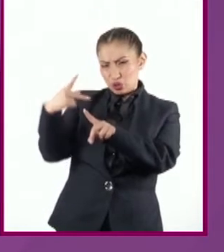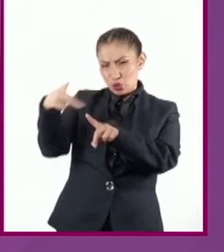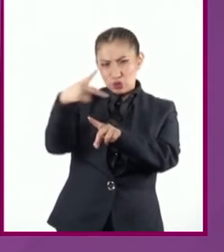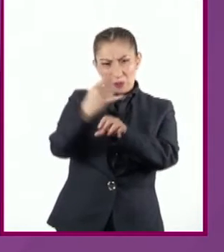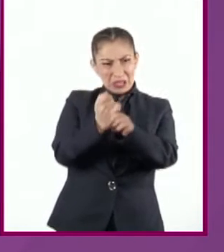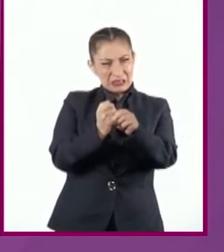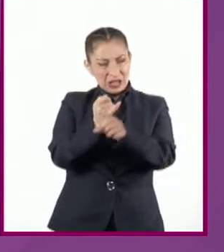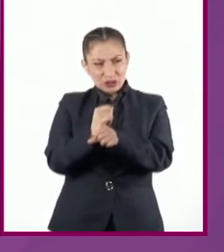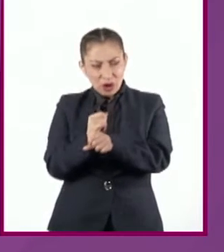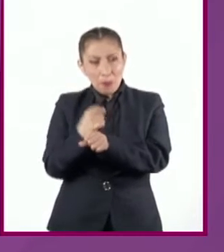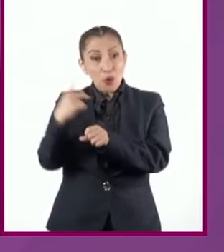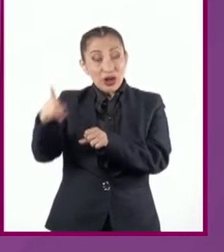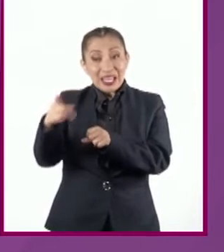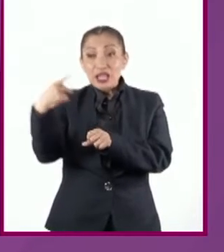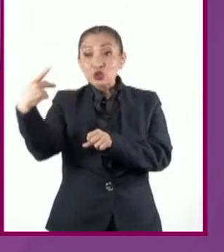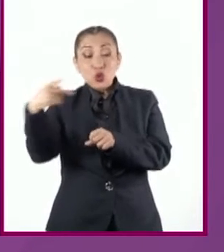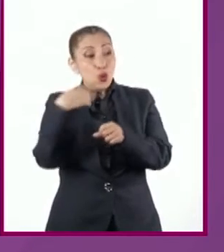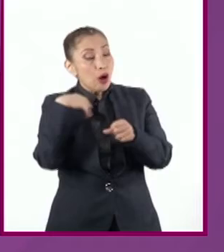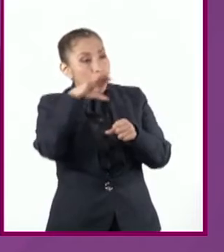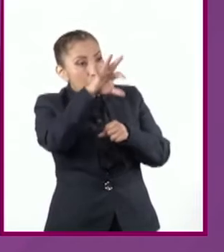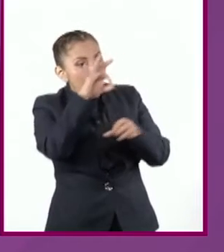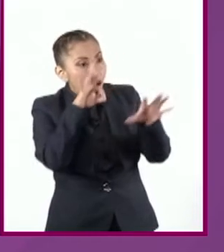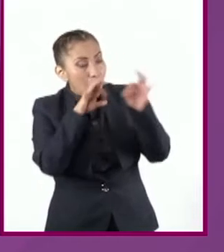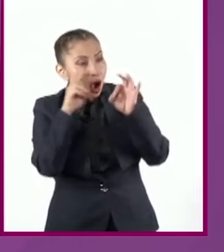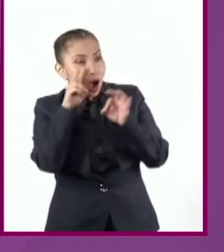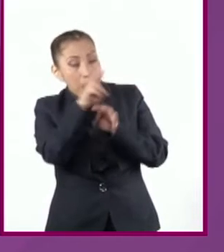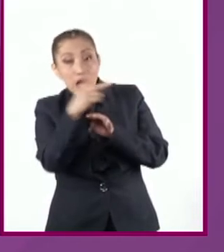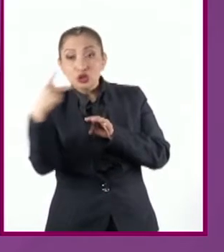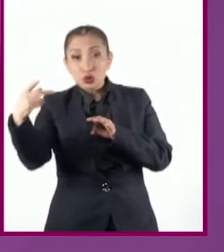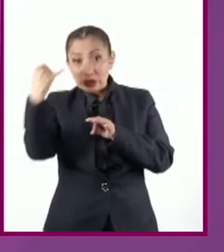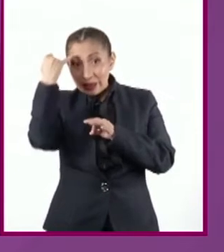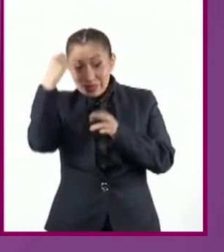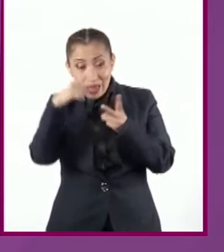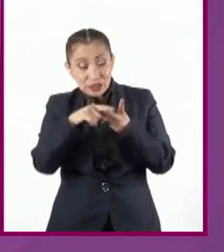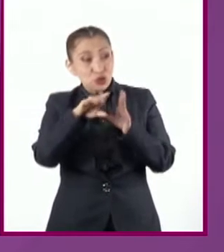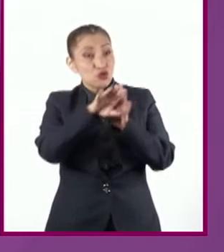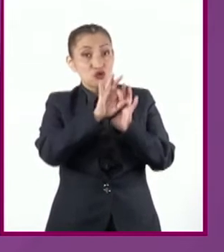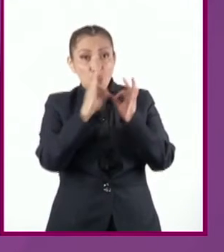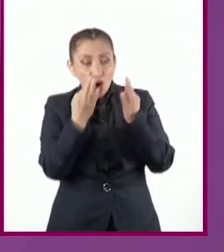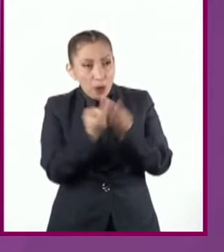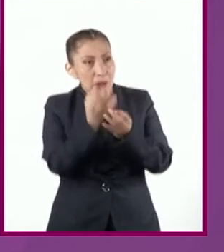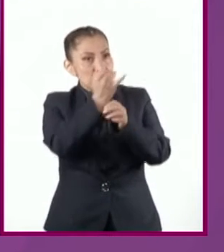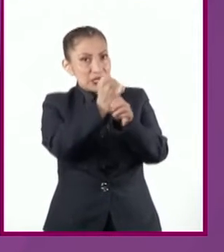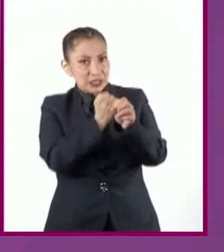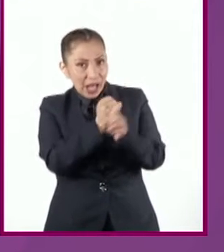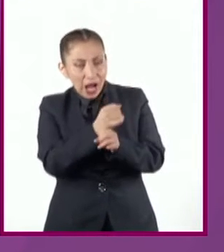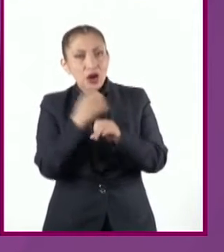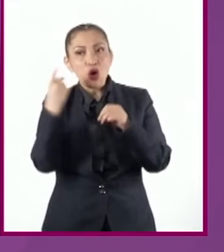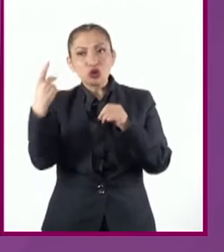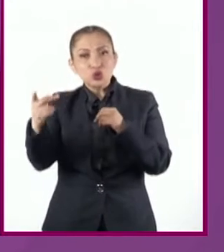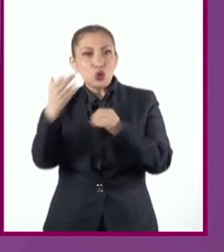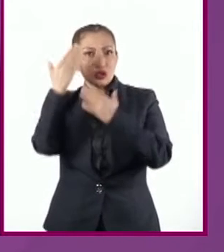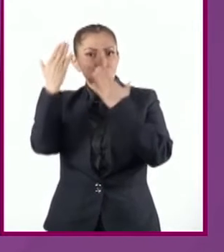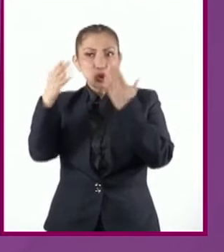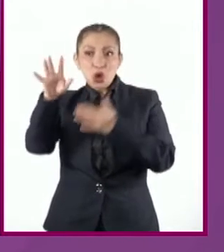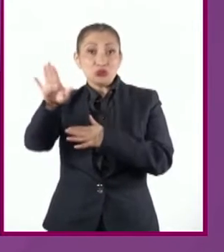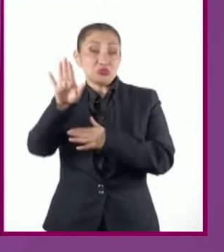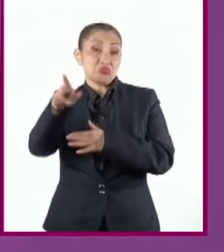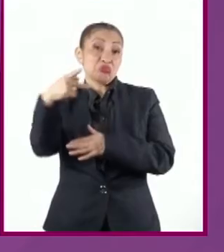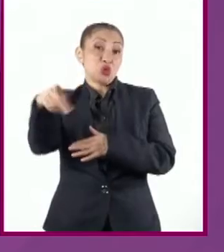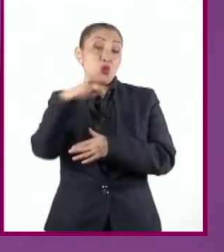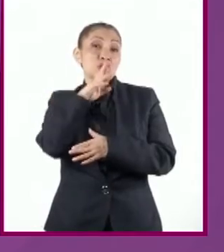ya que el uso y análisis de las fuentes históricas, así como sus ideas, métodos, perspectivas y formaciones, guían